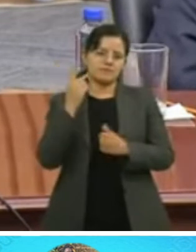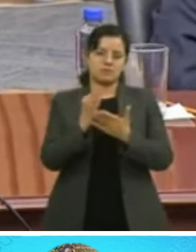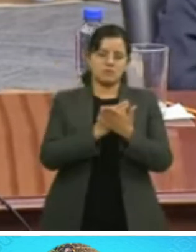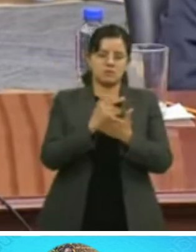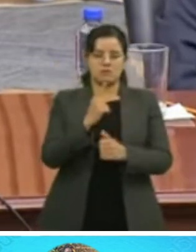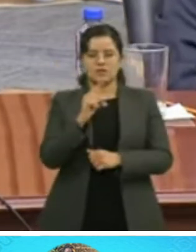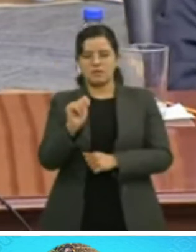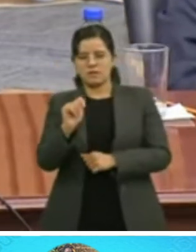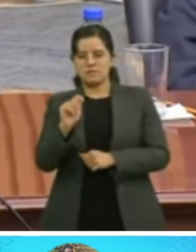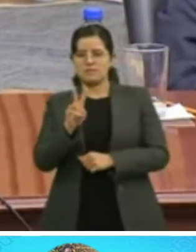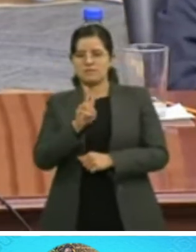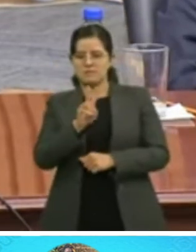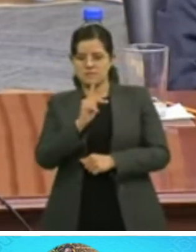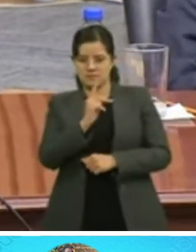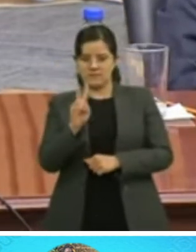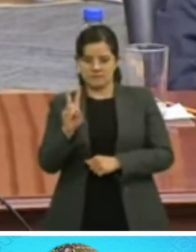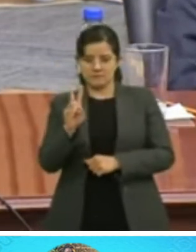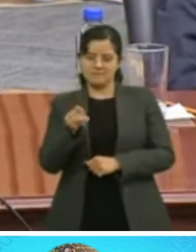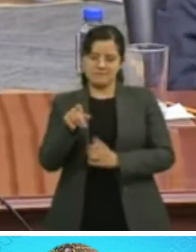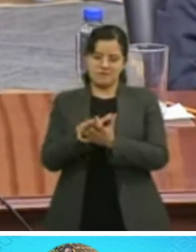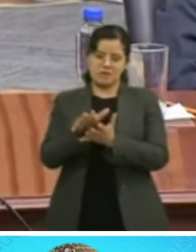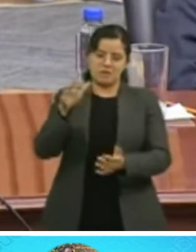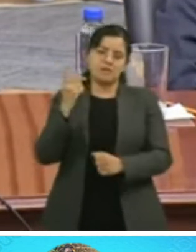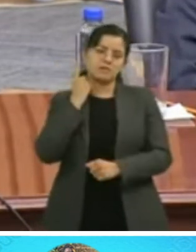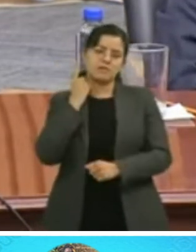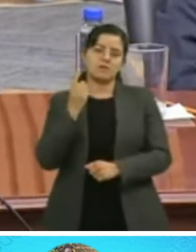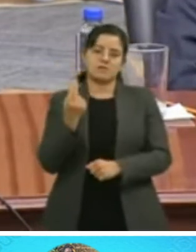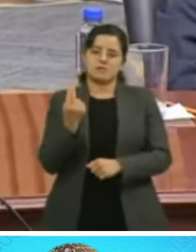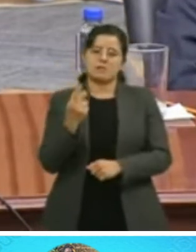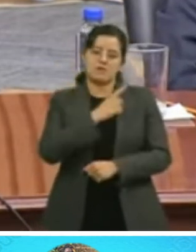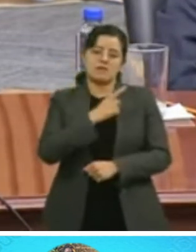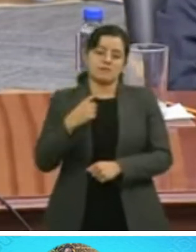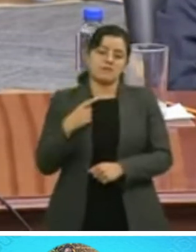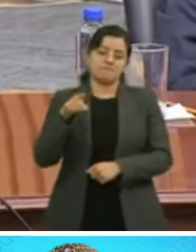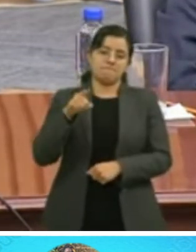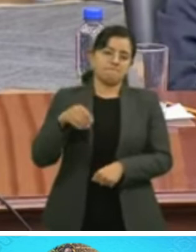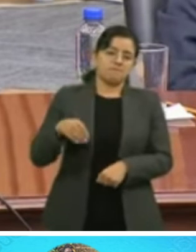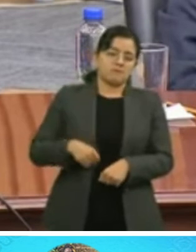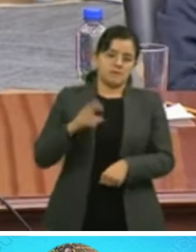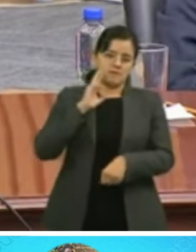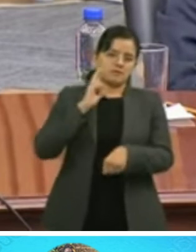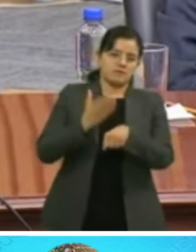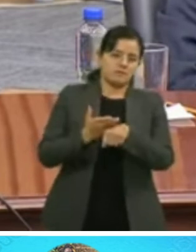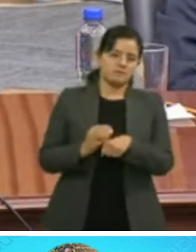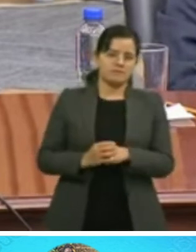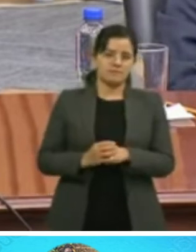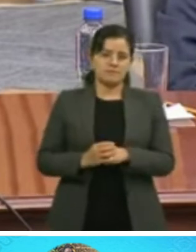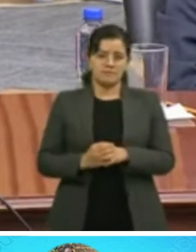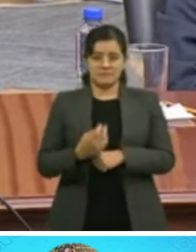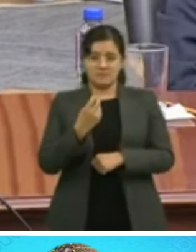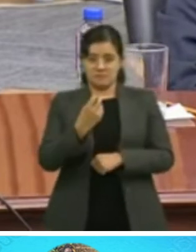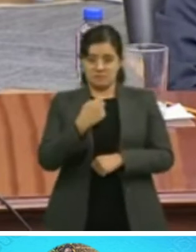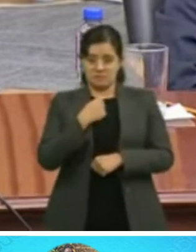Morena, PT y Verde, la mayoría legislativa, tendrá que asumir las consecuencias. No creo que sea la